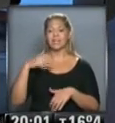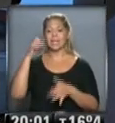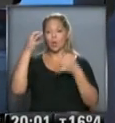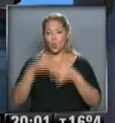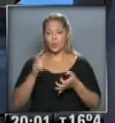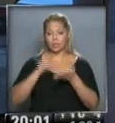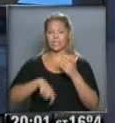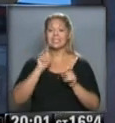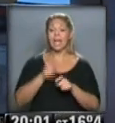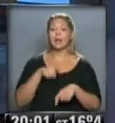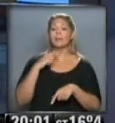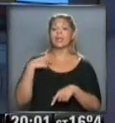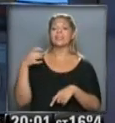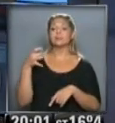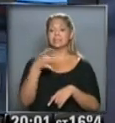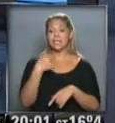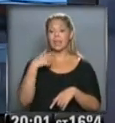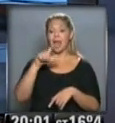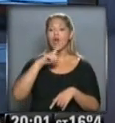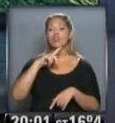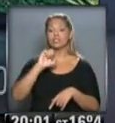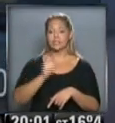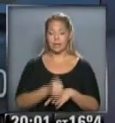tomará posesión del tren de la costa.